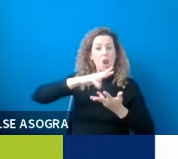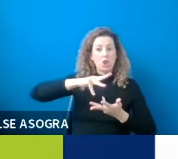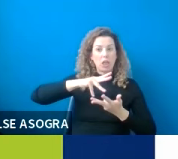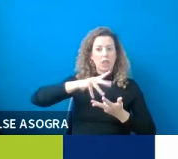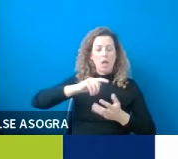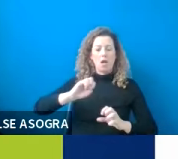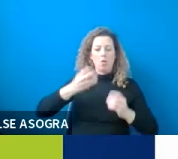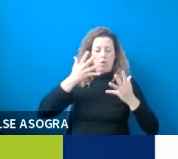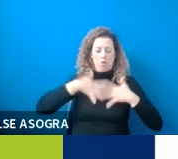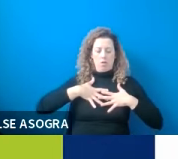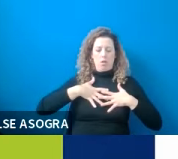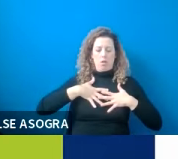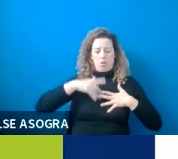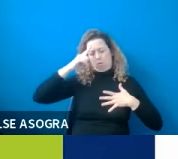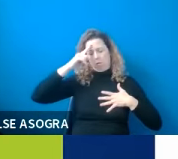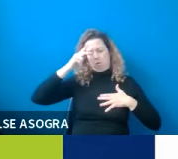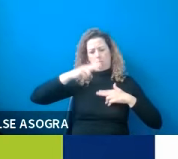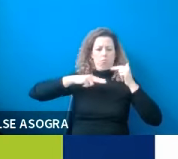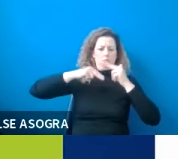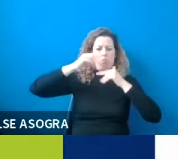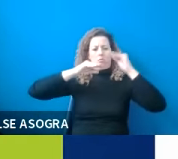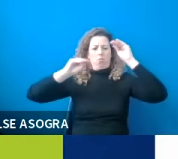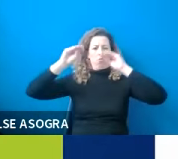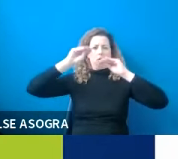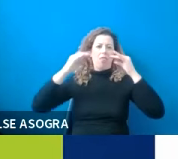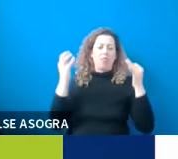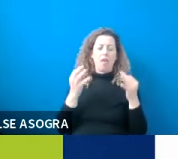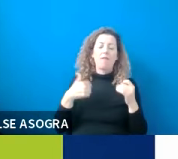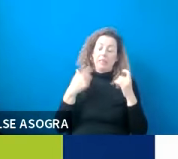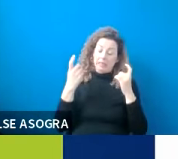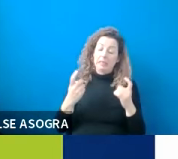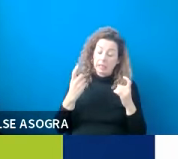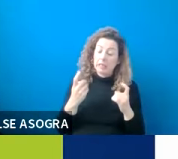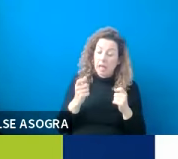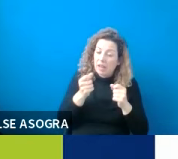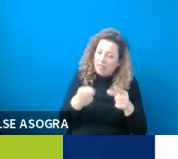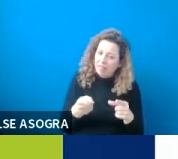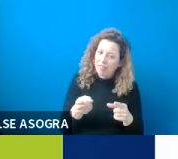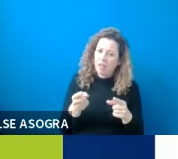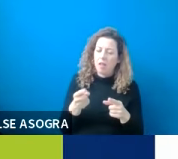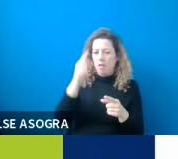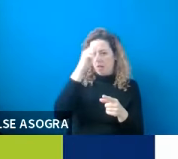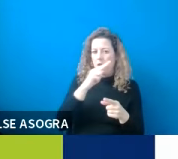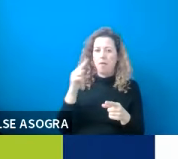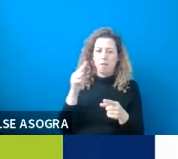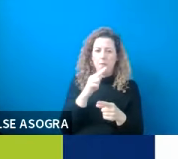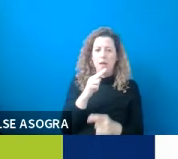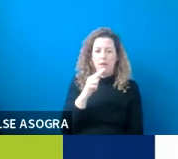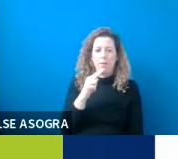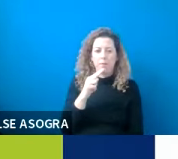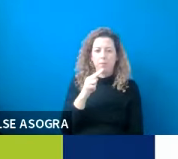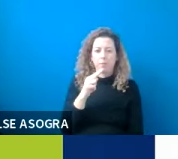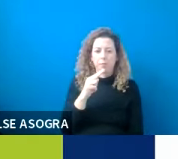posponerlo y lo intentamos en la medida de lo posible que tengamos progenitores, puesto que así lo recomiendan